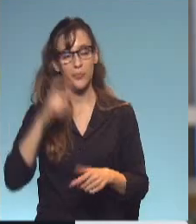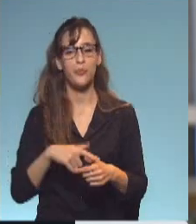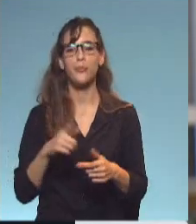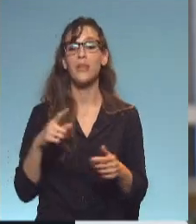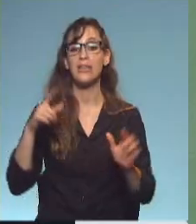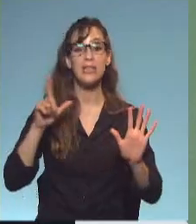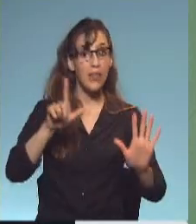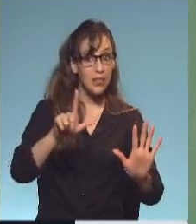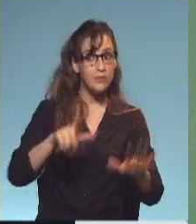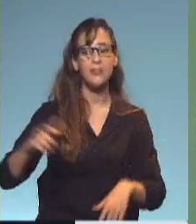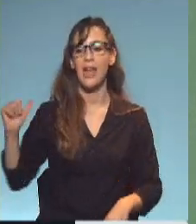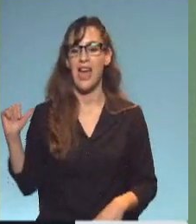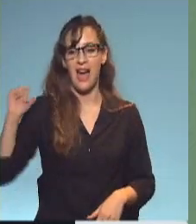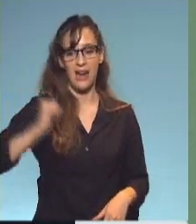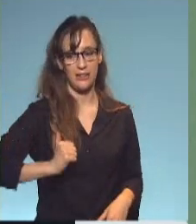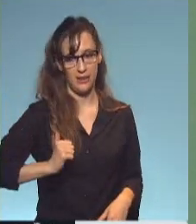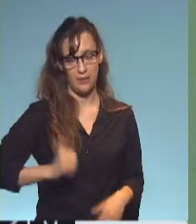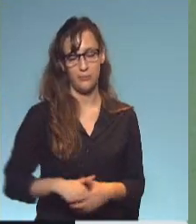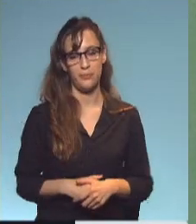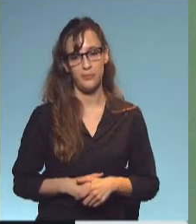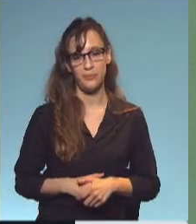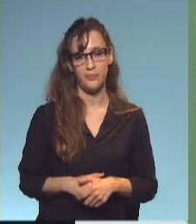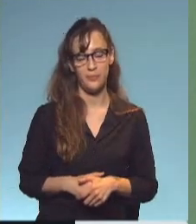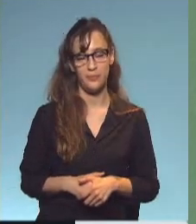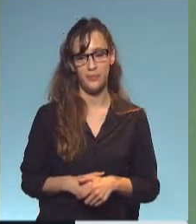cartera. Madre. Siete cartera.